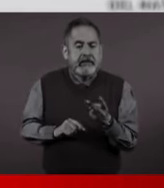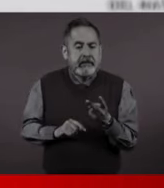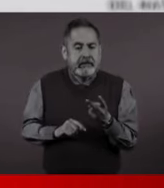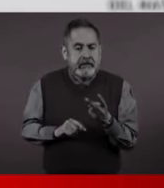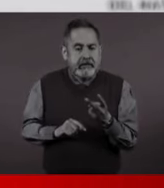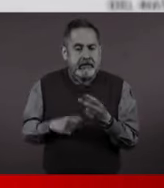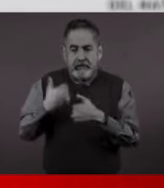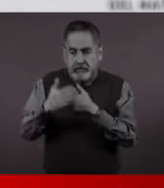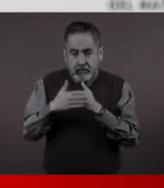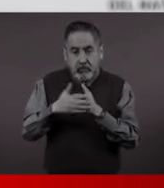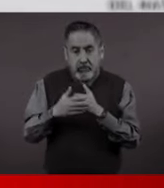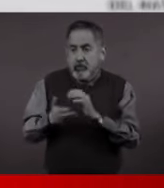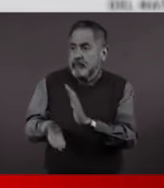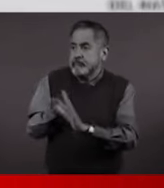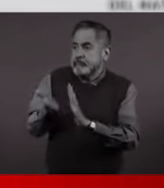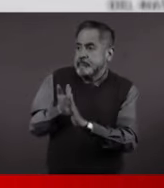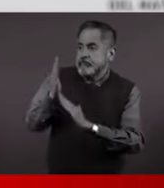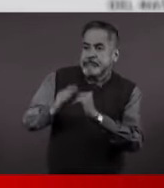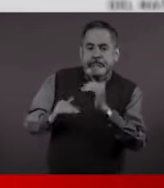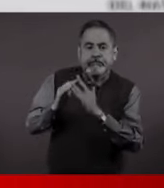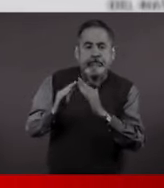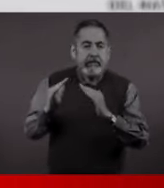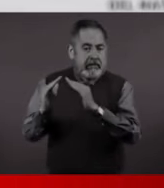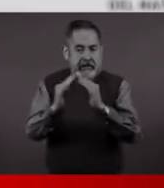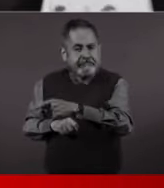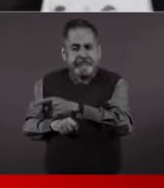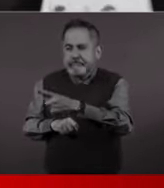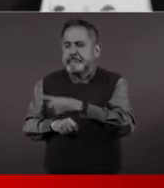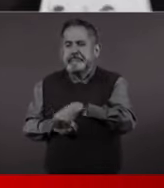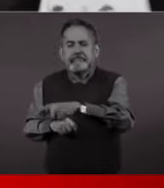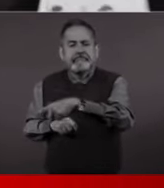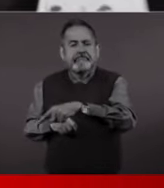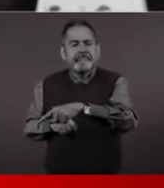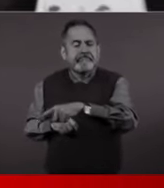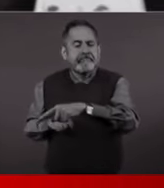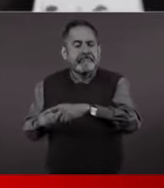se van a construir viviendas para trabajadores,